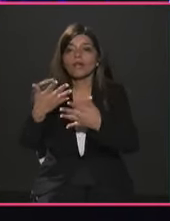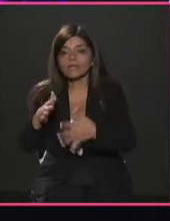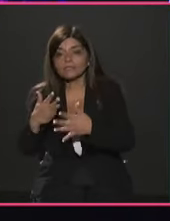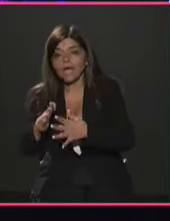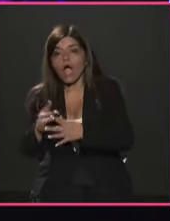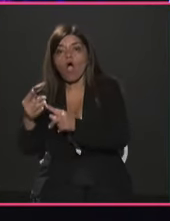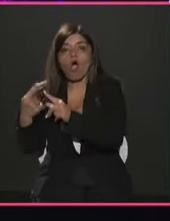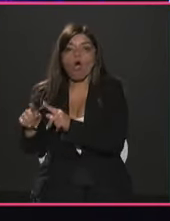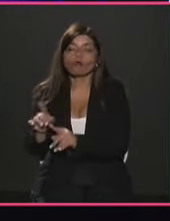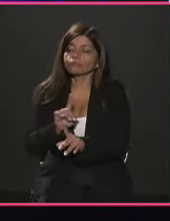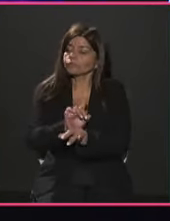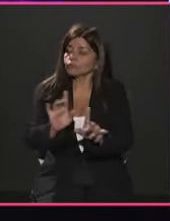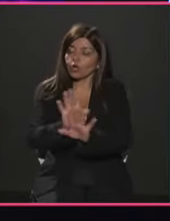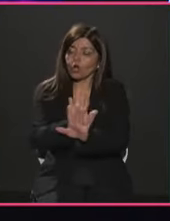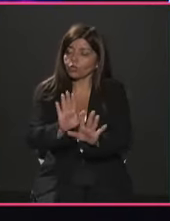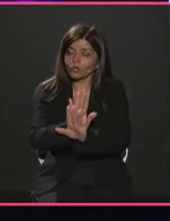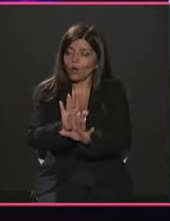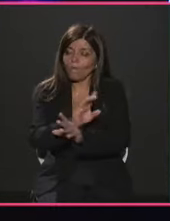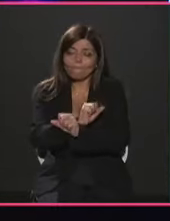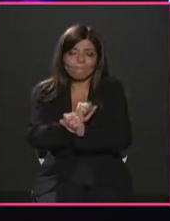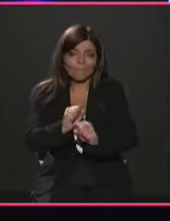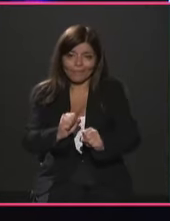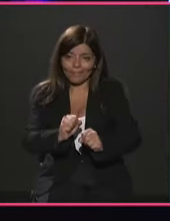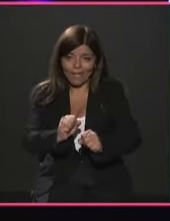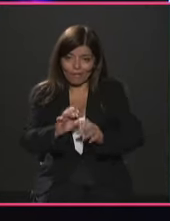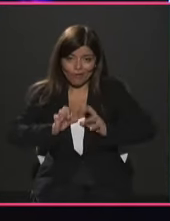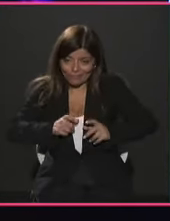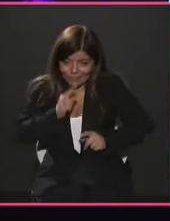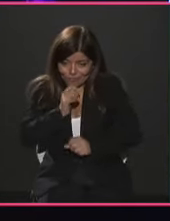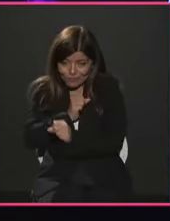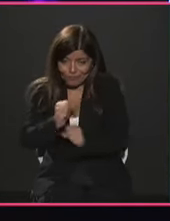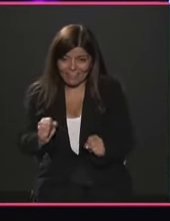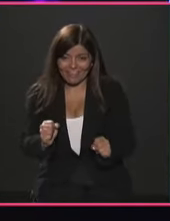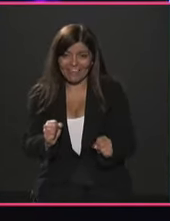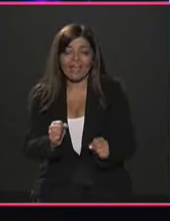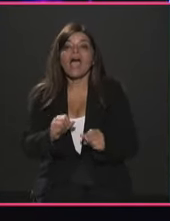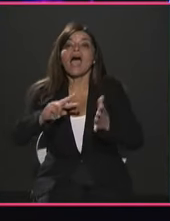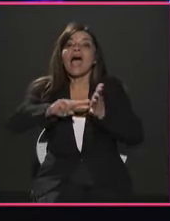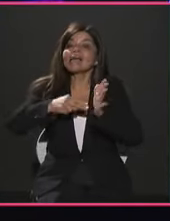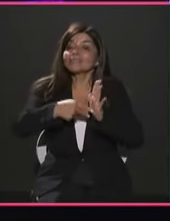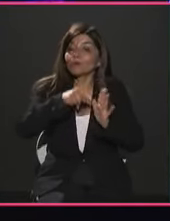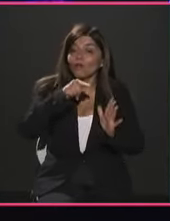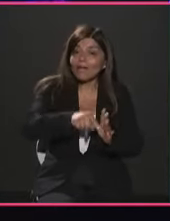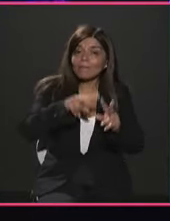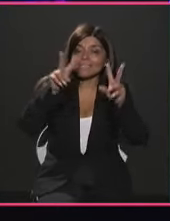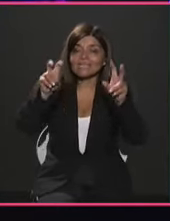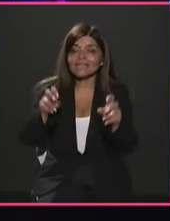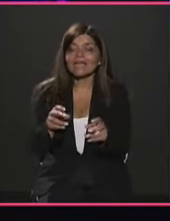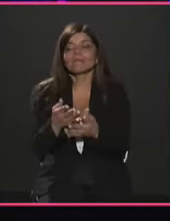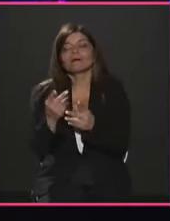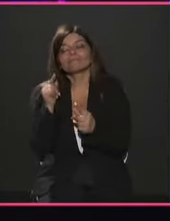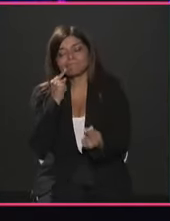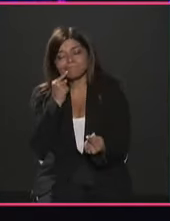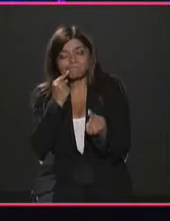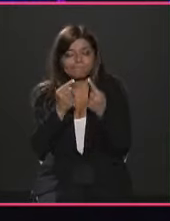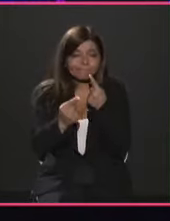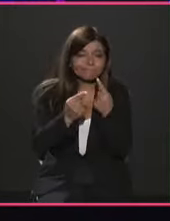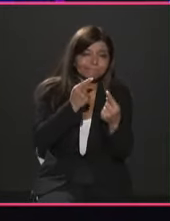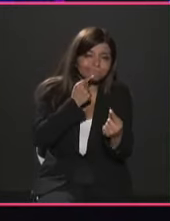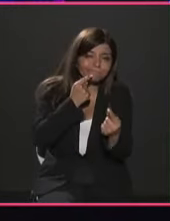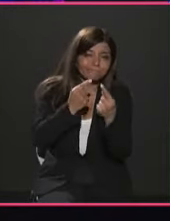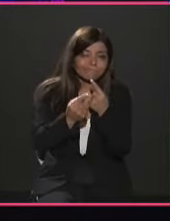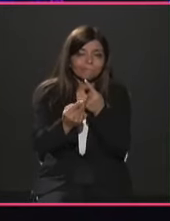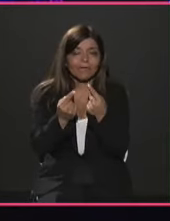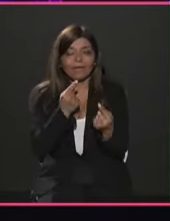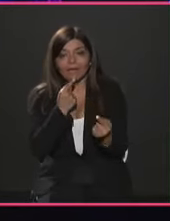debe hacer y otros dicen no nunca deberíamos cruzar esa línea ese problema ese tema todavía está siendo discutido pero